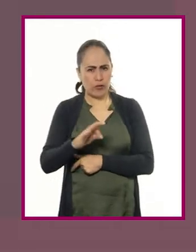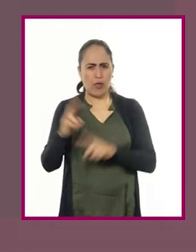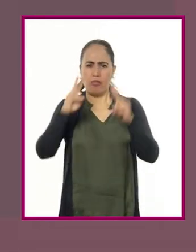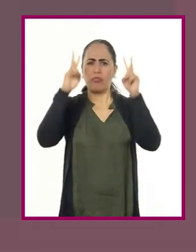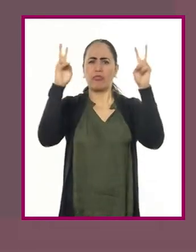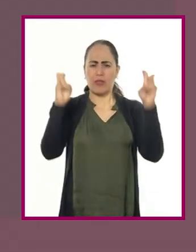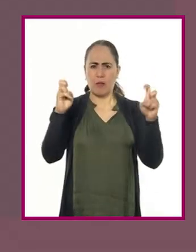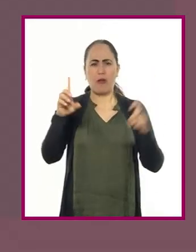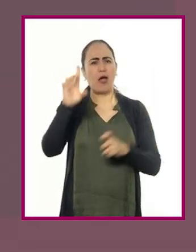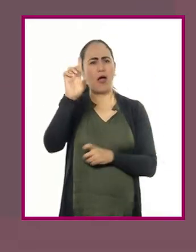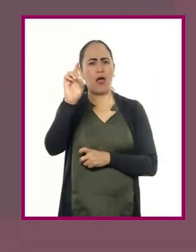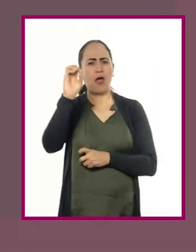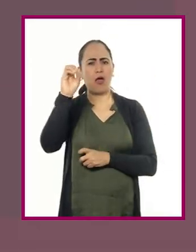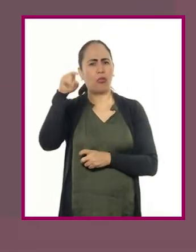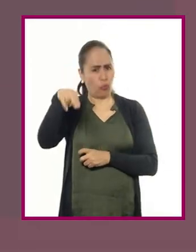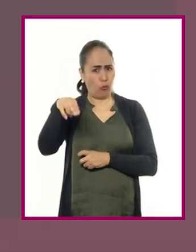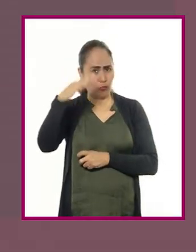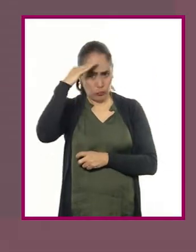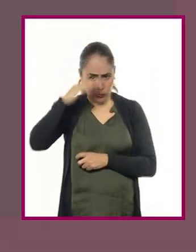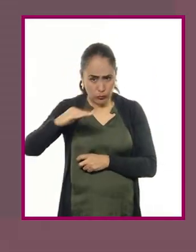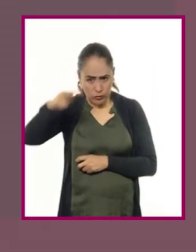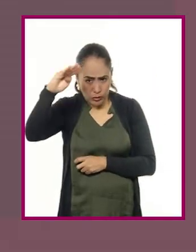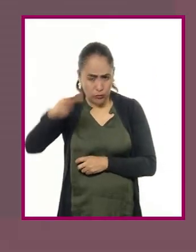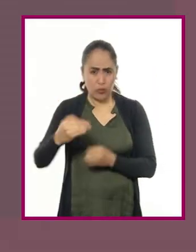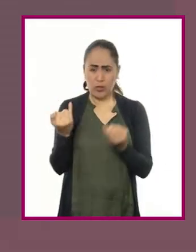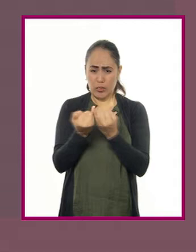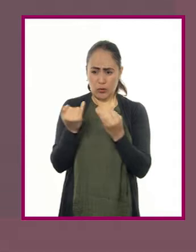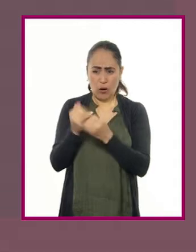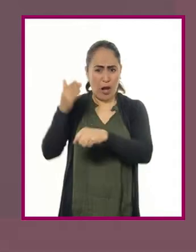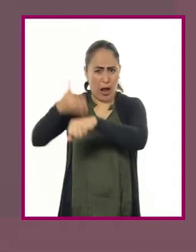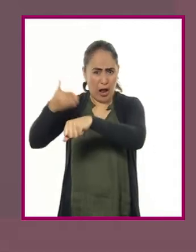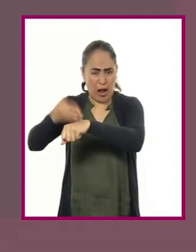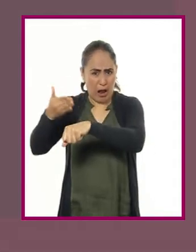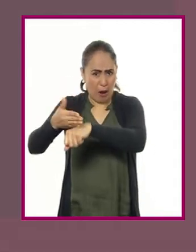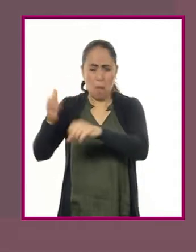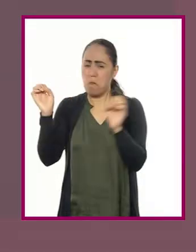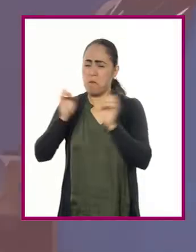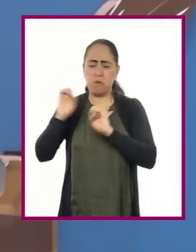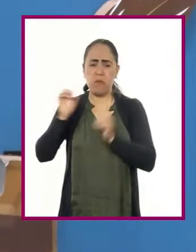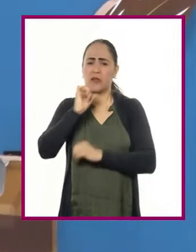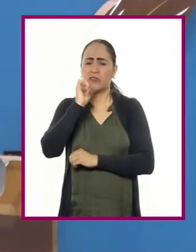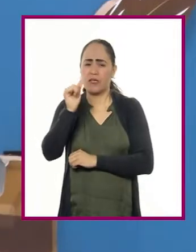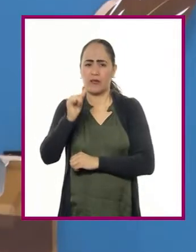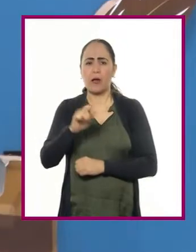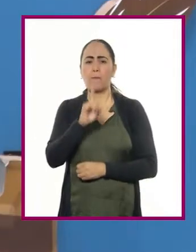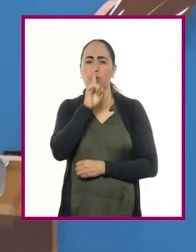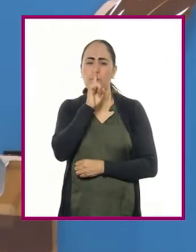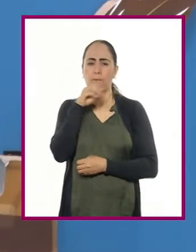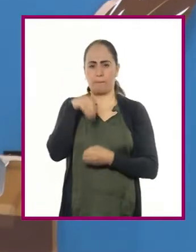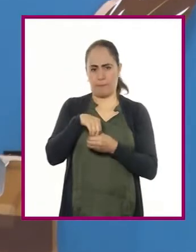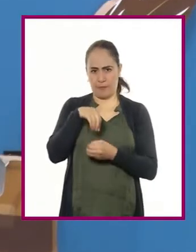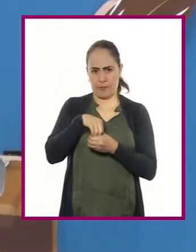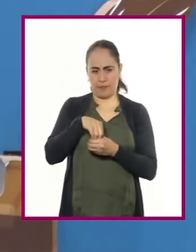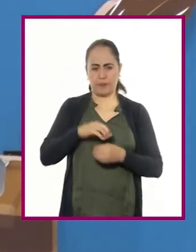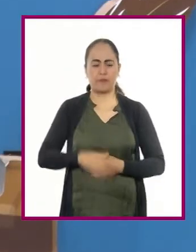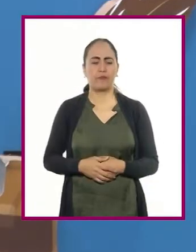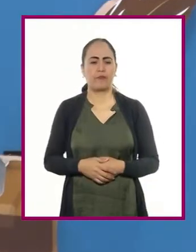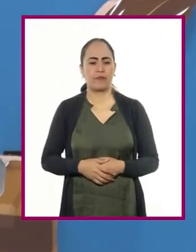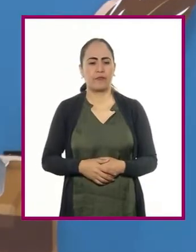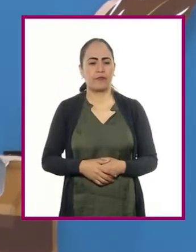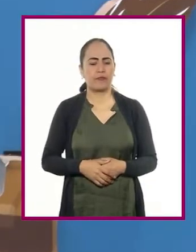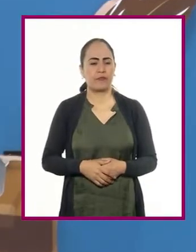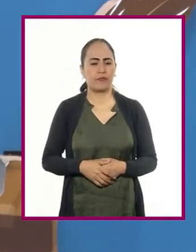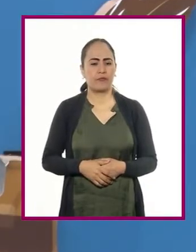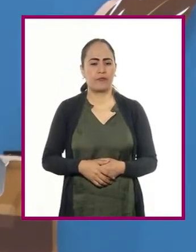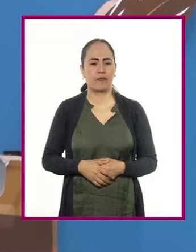don, y por lo general sus delitos no eran castigados en público. Es importante señalar que la